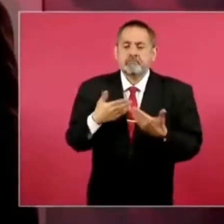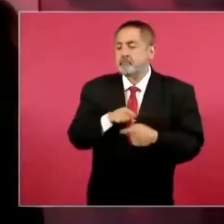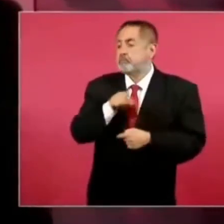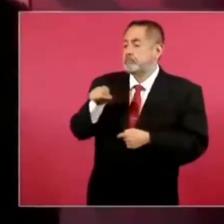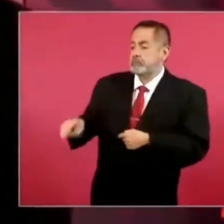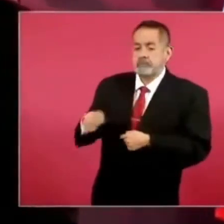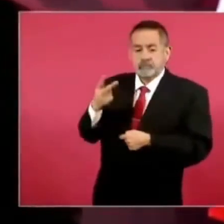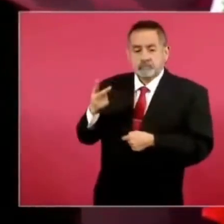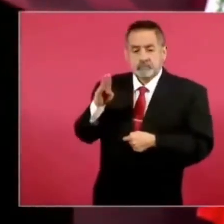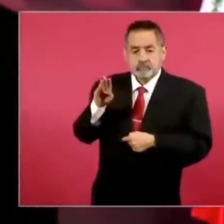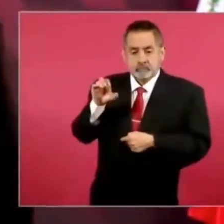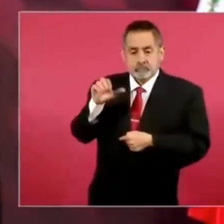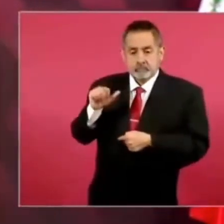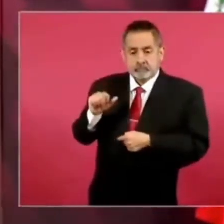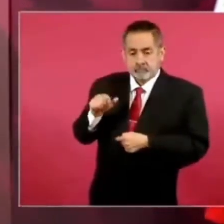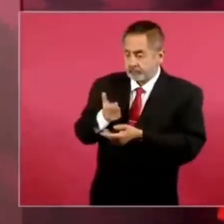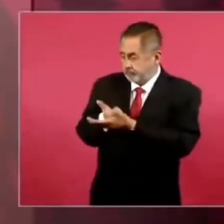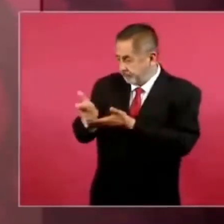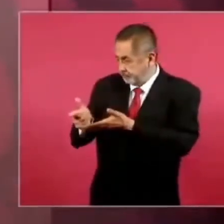esa refinería